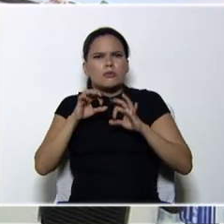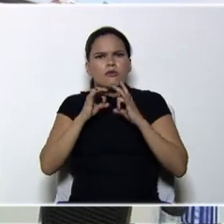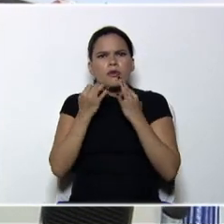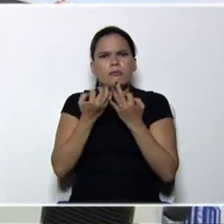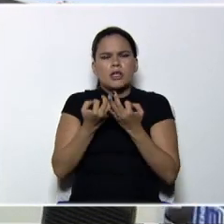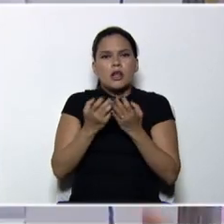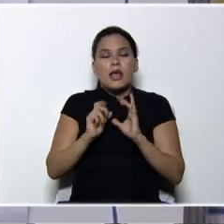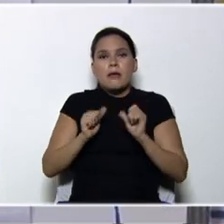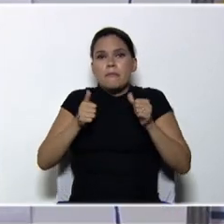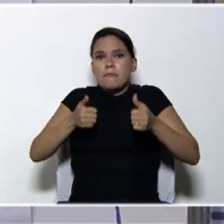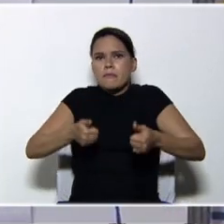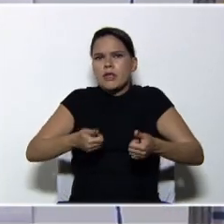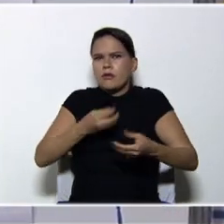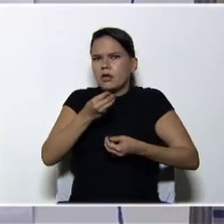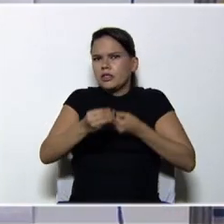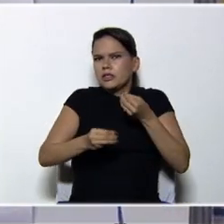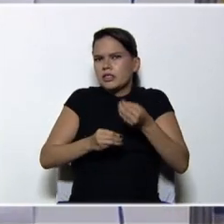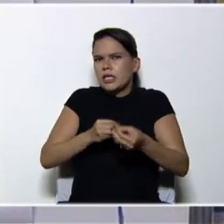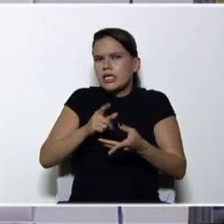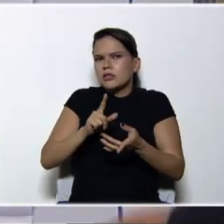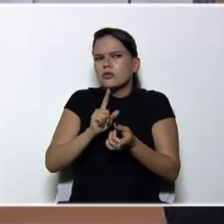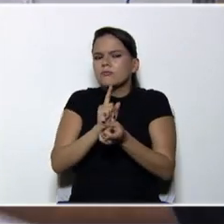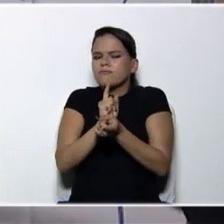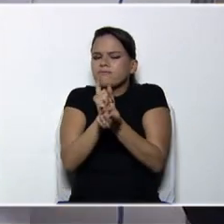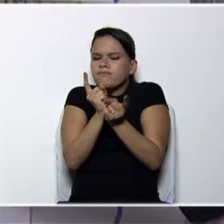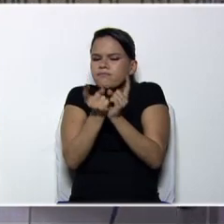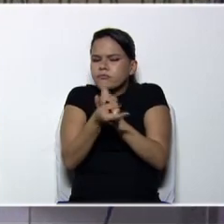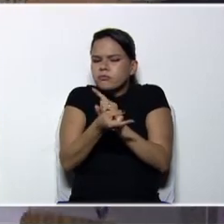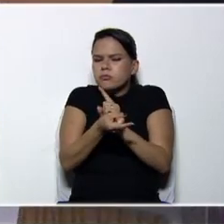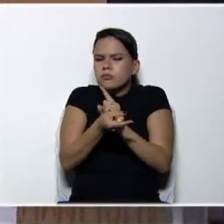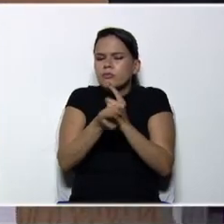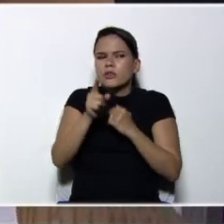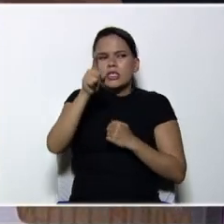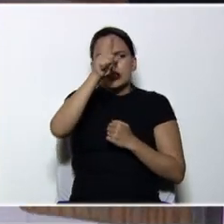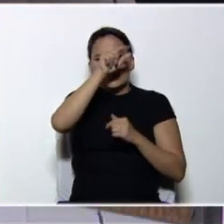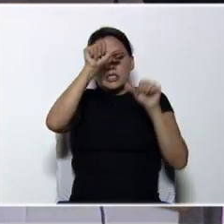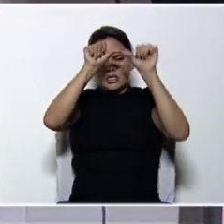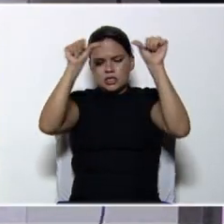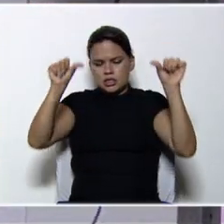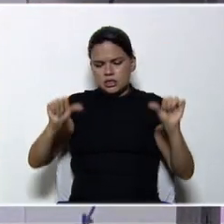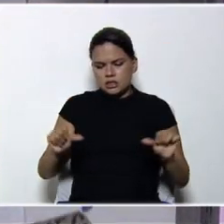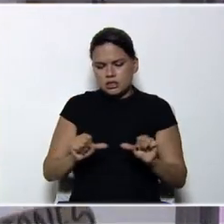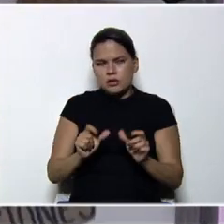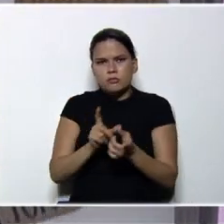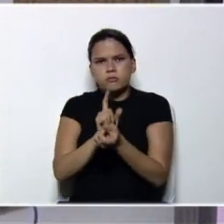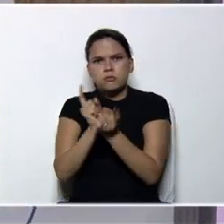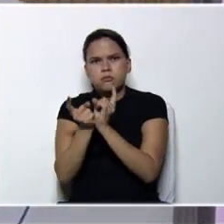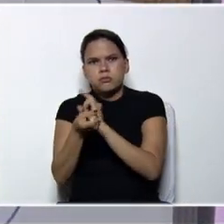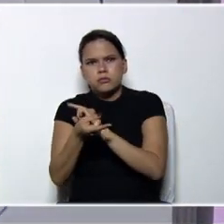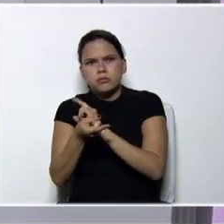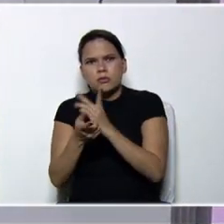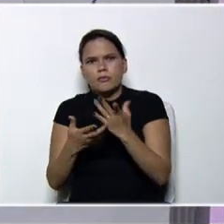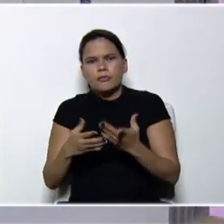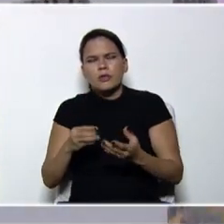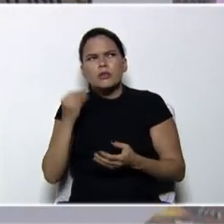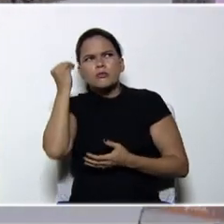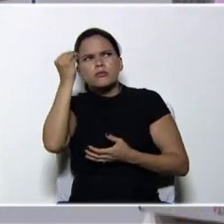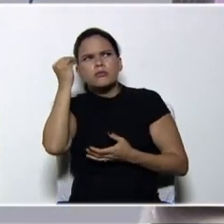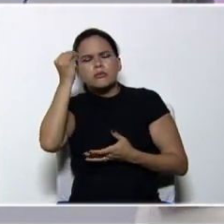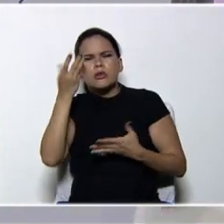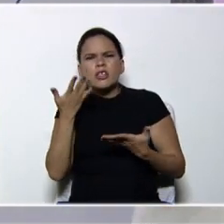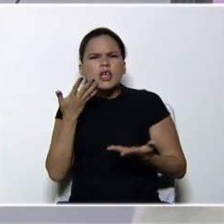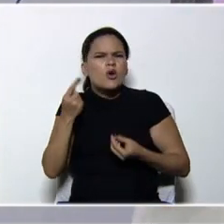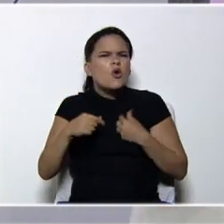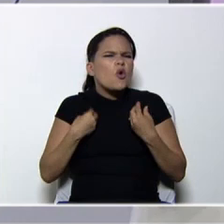empiezo a generar este ciclo de transformación que me va a llevar a unas conclusiones y a unas reflexiones de cómo estoy